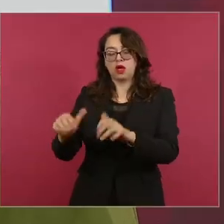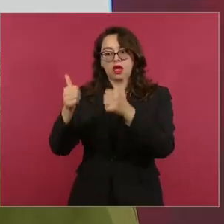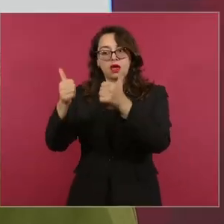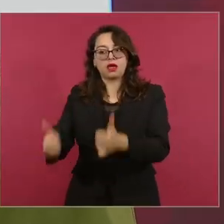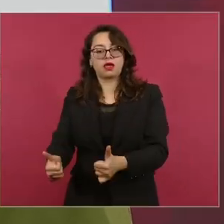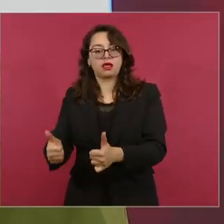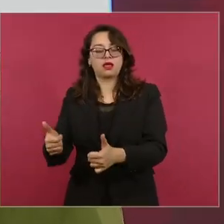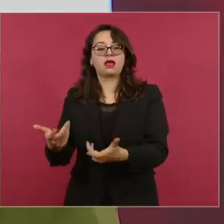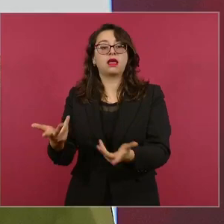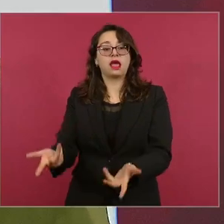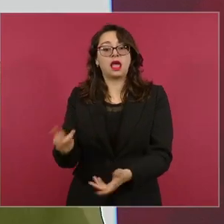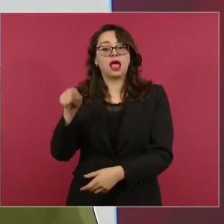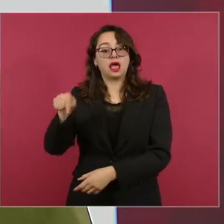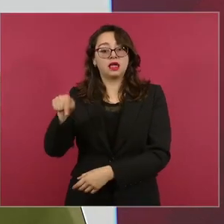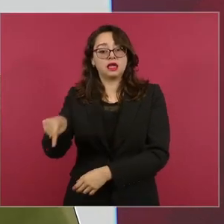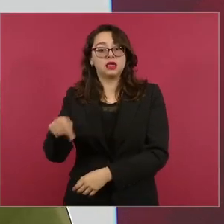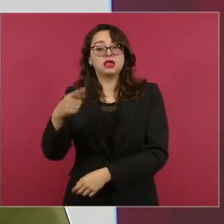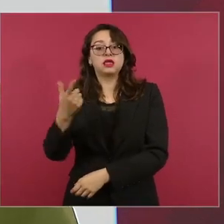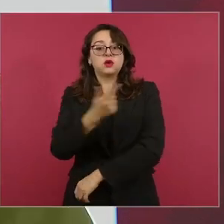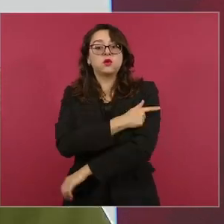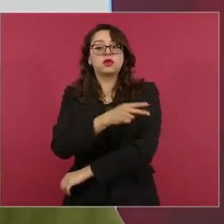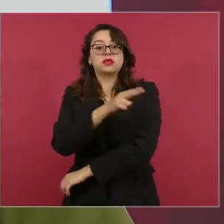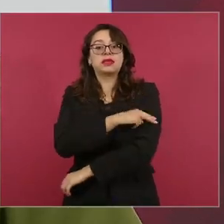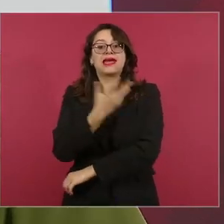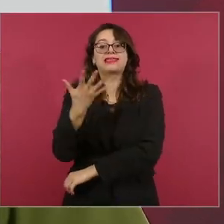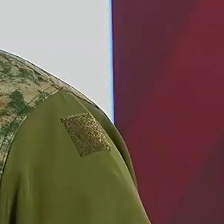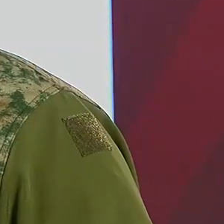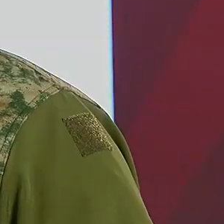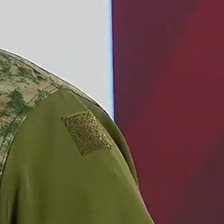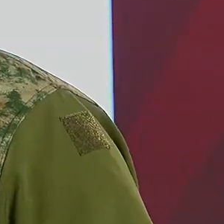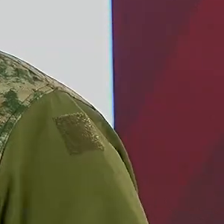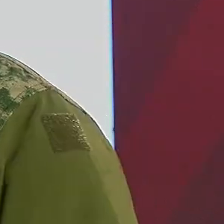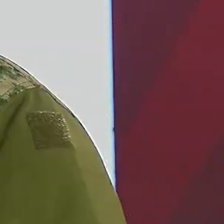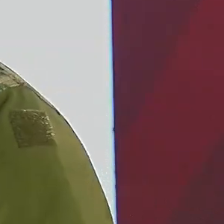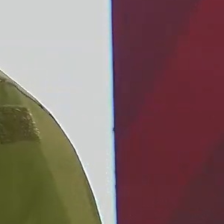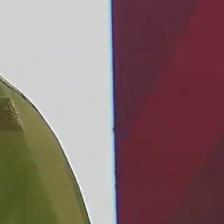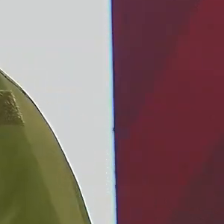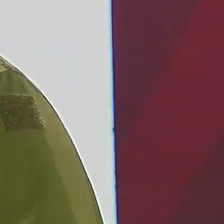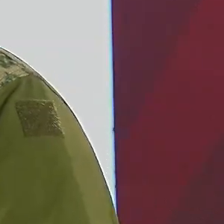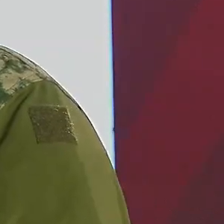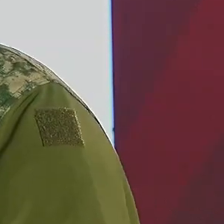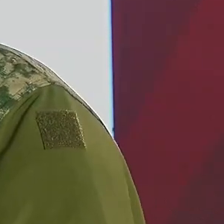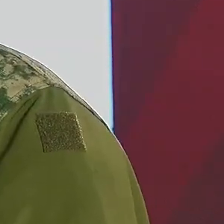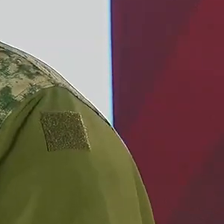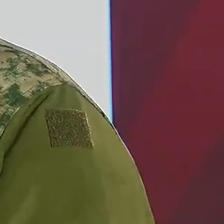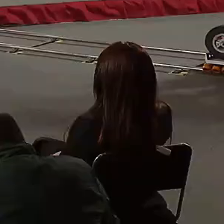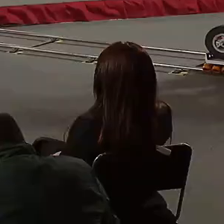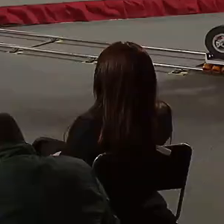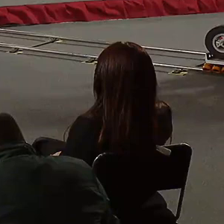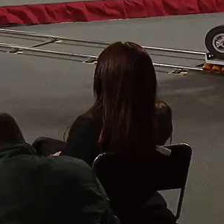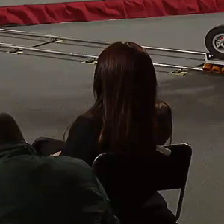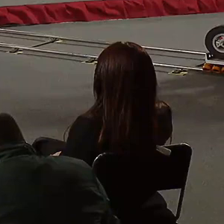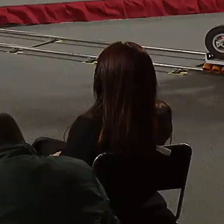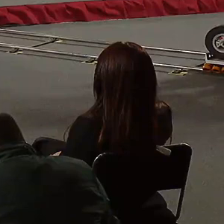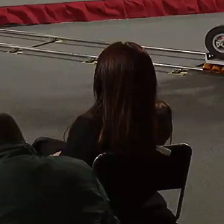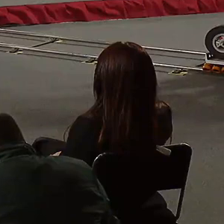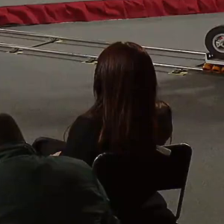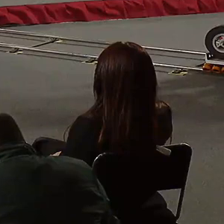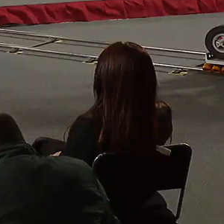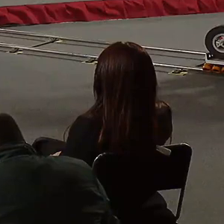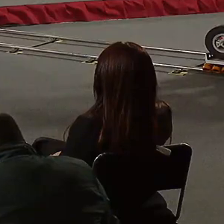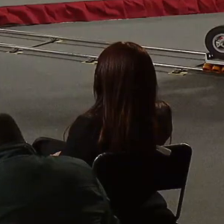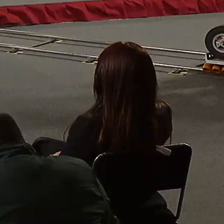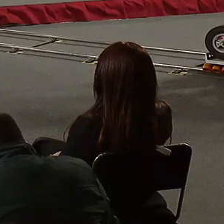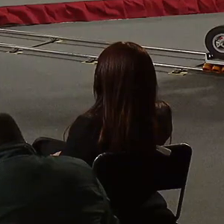Guardia, con 10,000 elementos, realiza las actividades de seguridad. Pero este plan, lo que